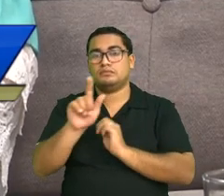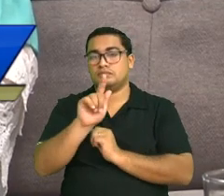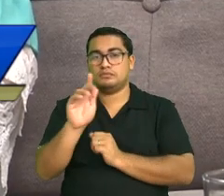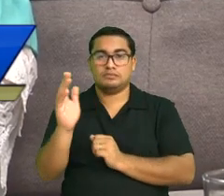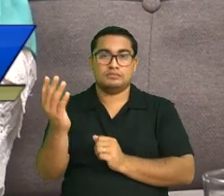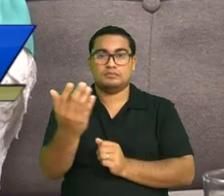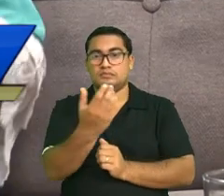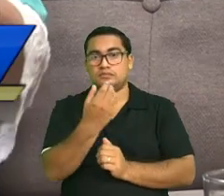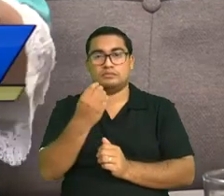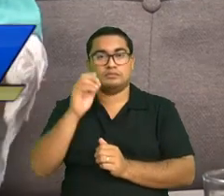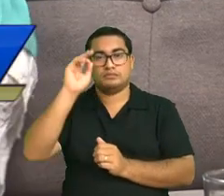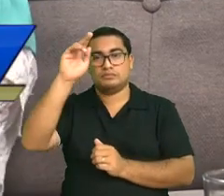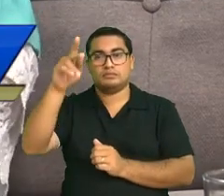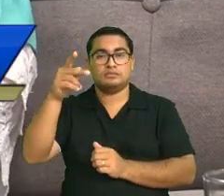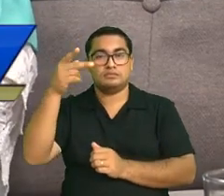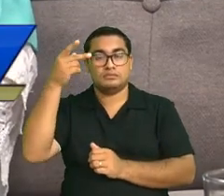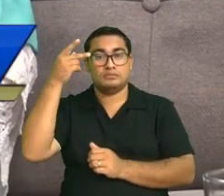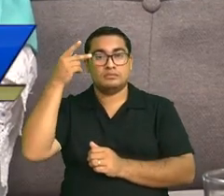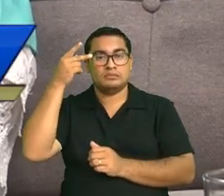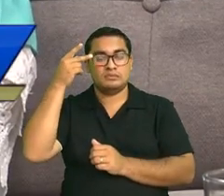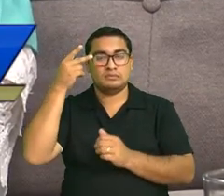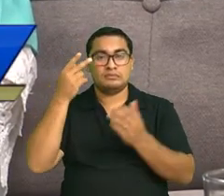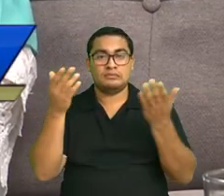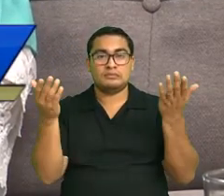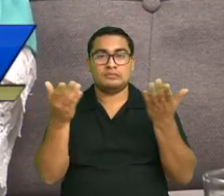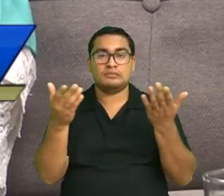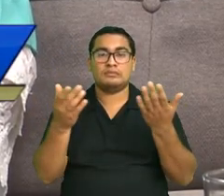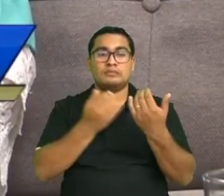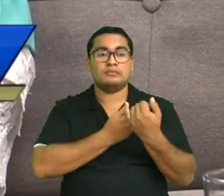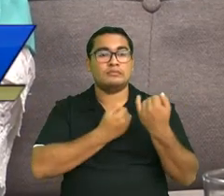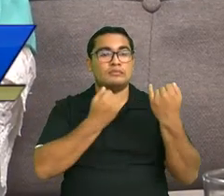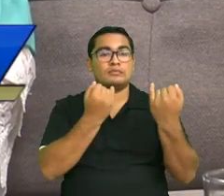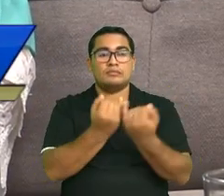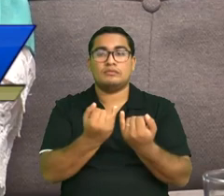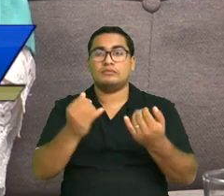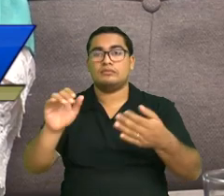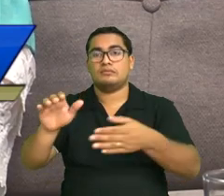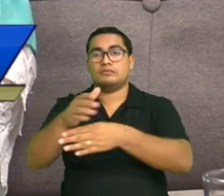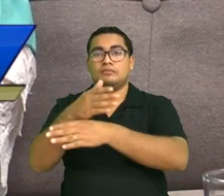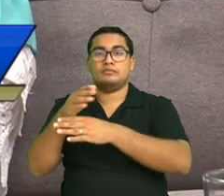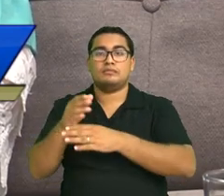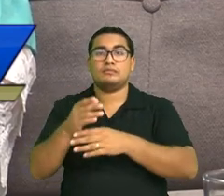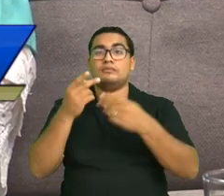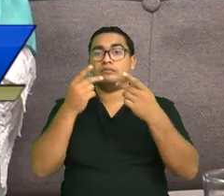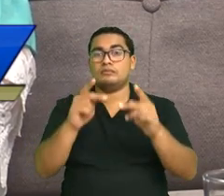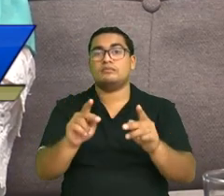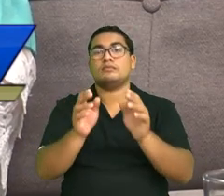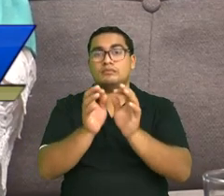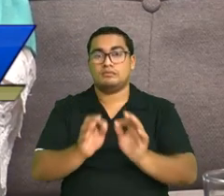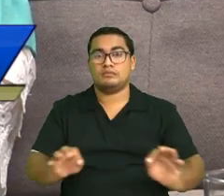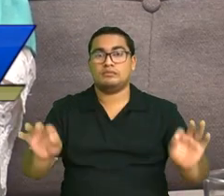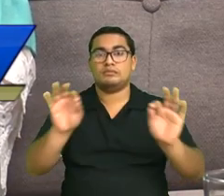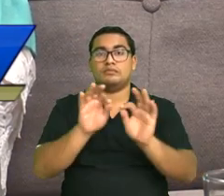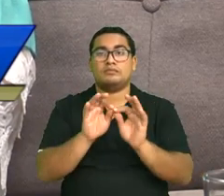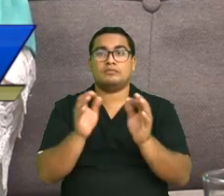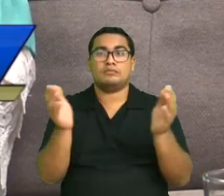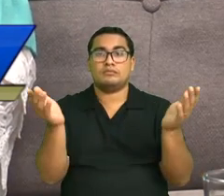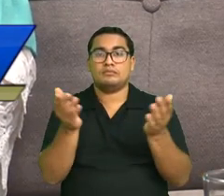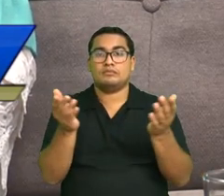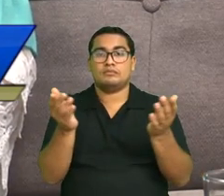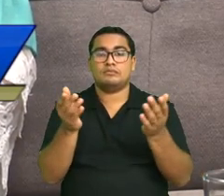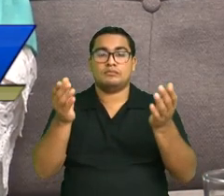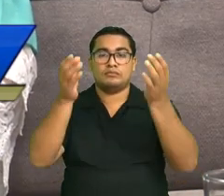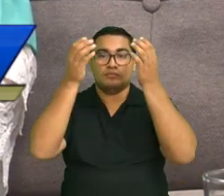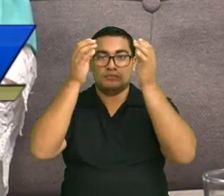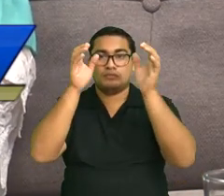que se han traducido, ¿verdad?, desde las instituciones. Sin embargo, pues también en la parte académica, en la parte